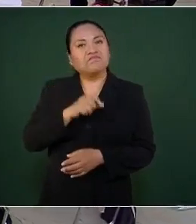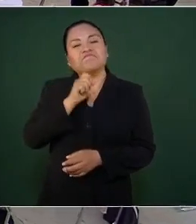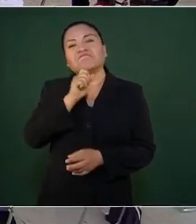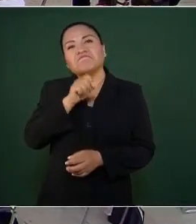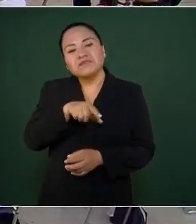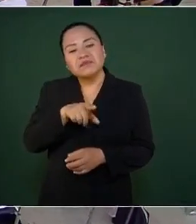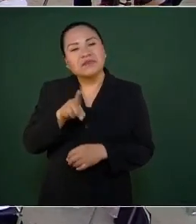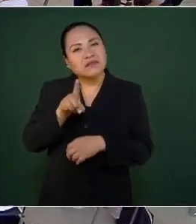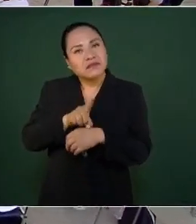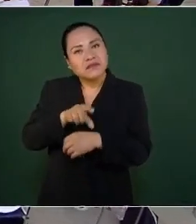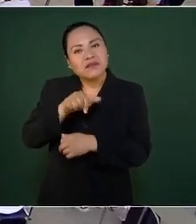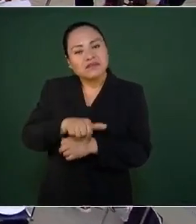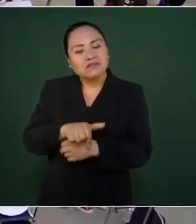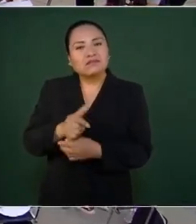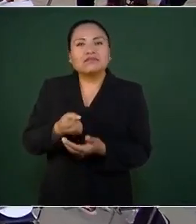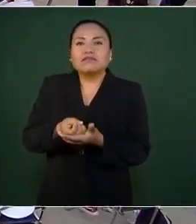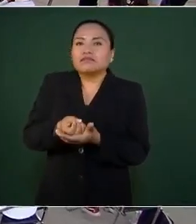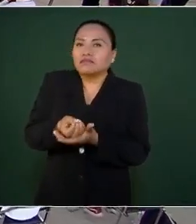nacimiento de